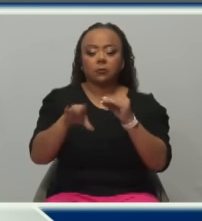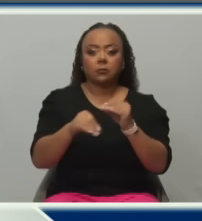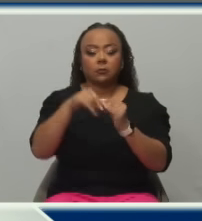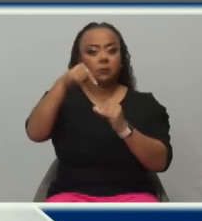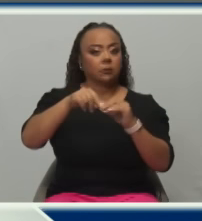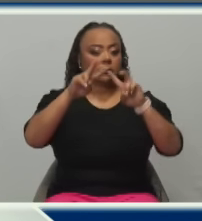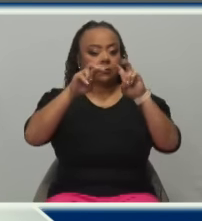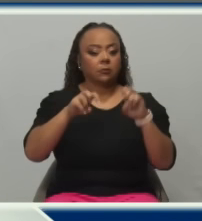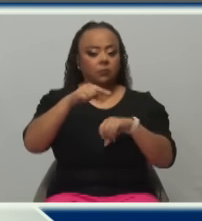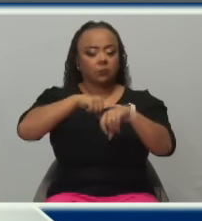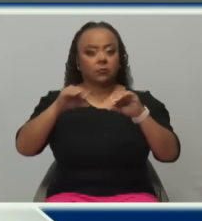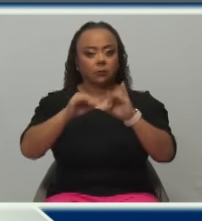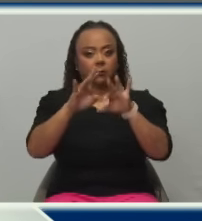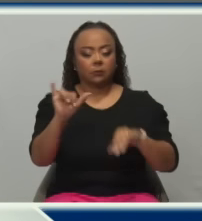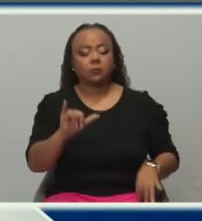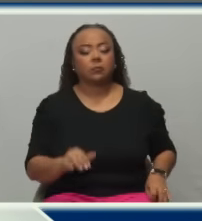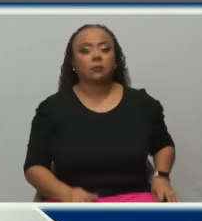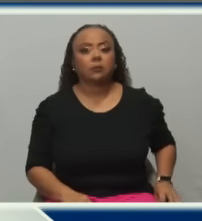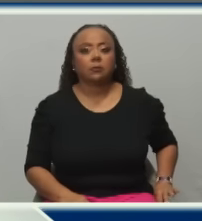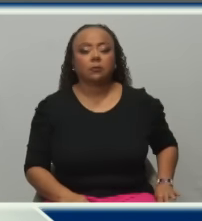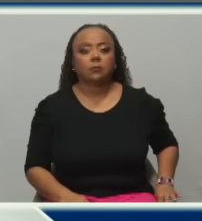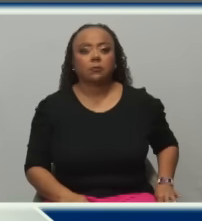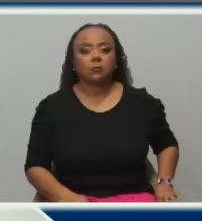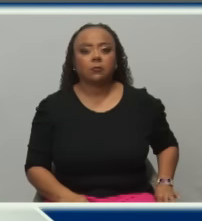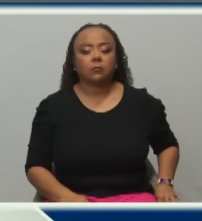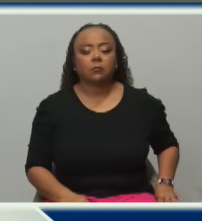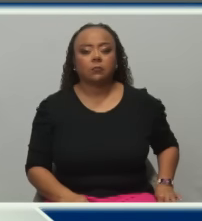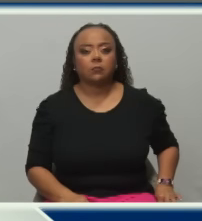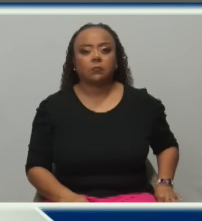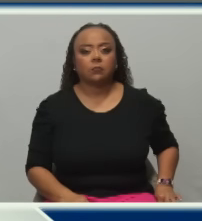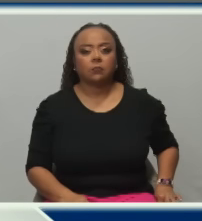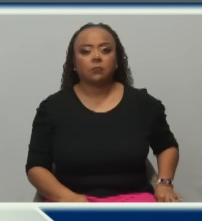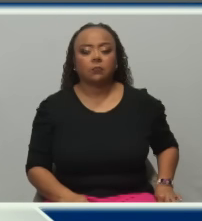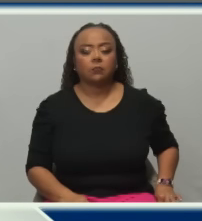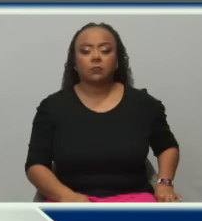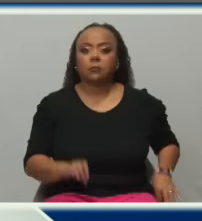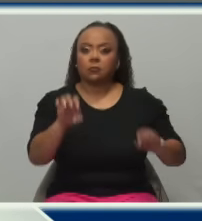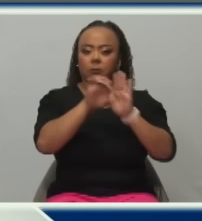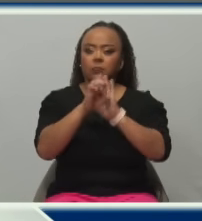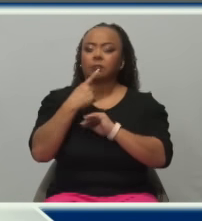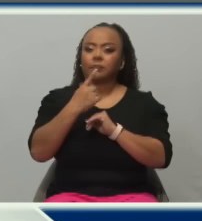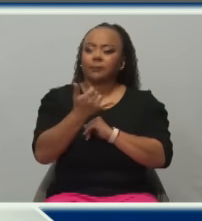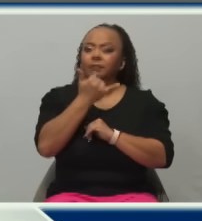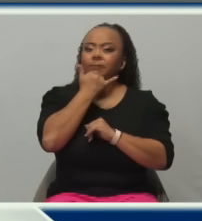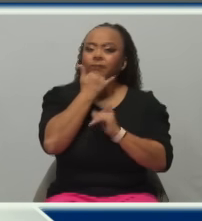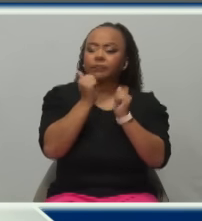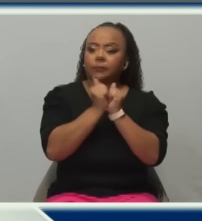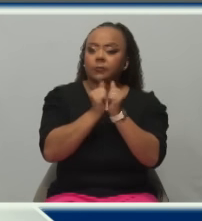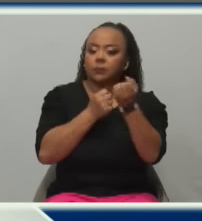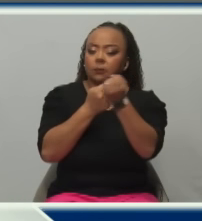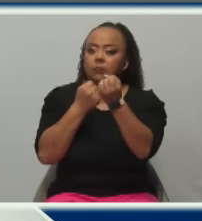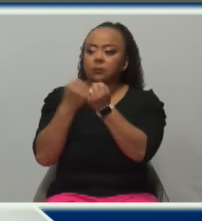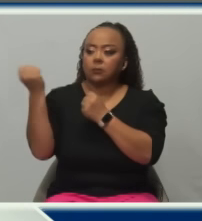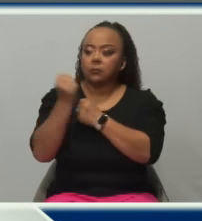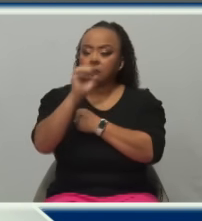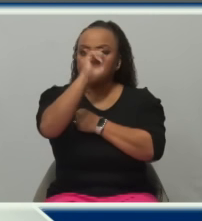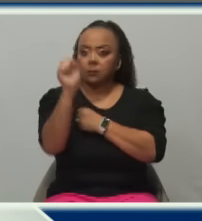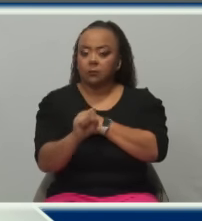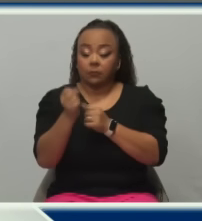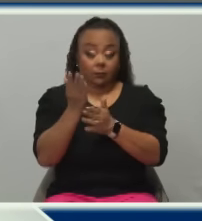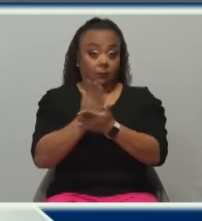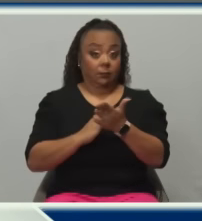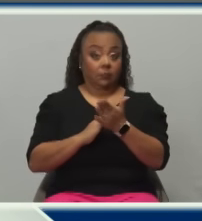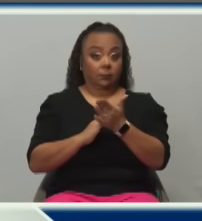analizábamos en horas de la mañana también como por ejemplo decíamos bueno Qué está pasando con los refuerzos que trajo saprisa que